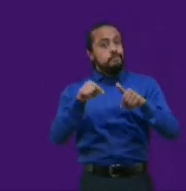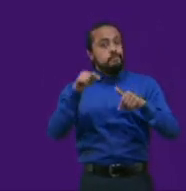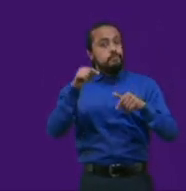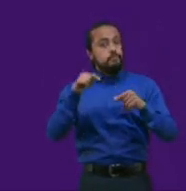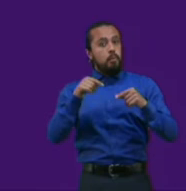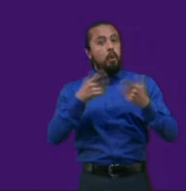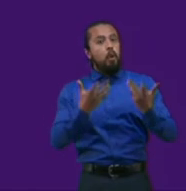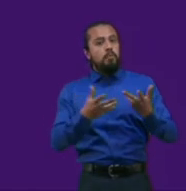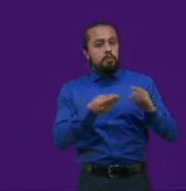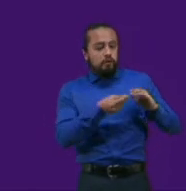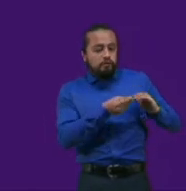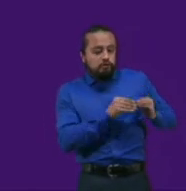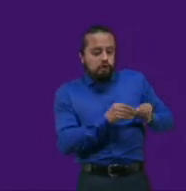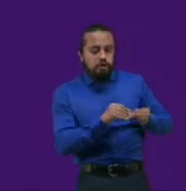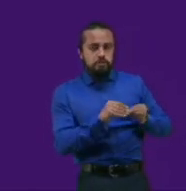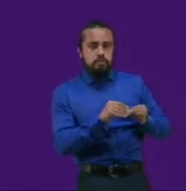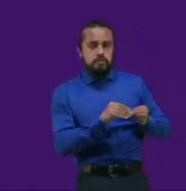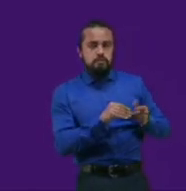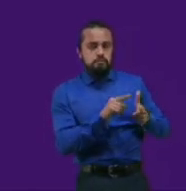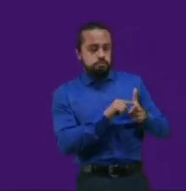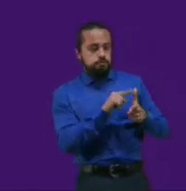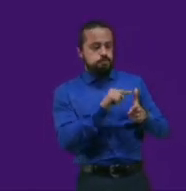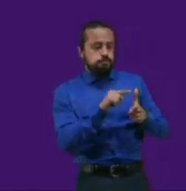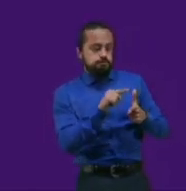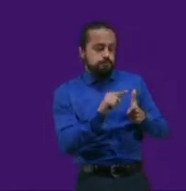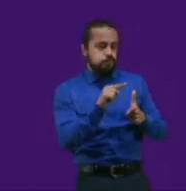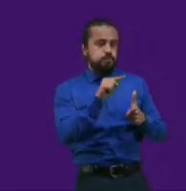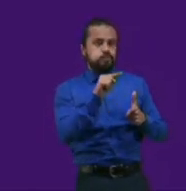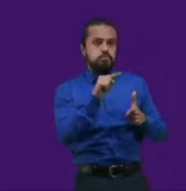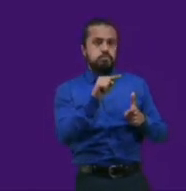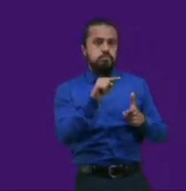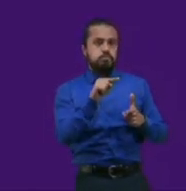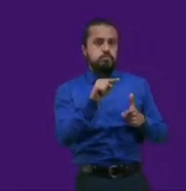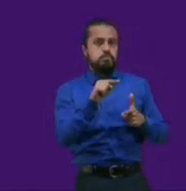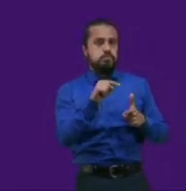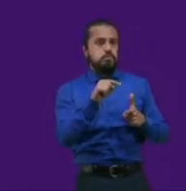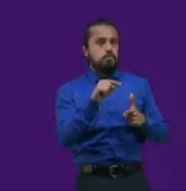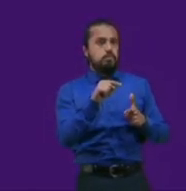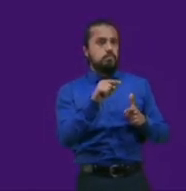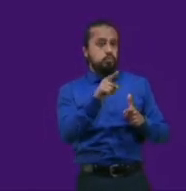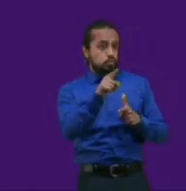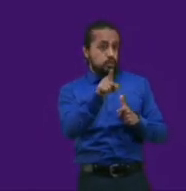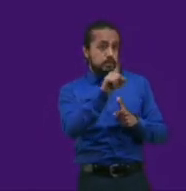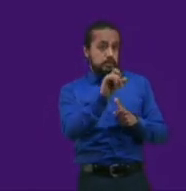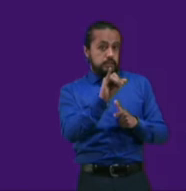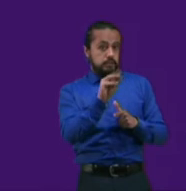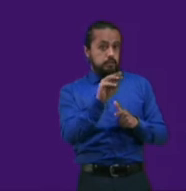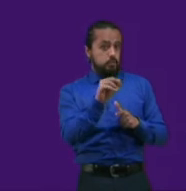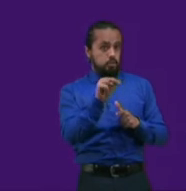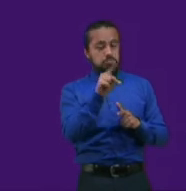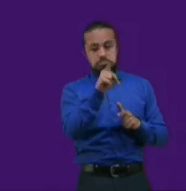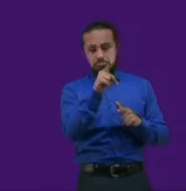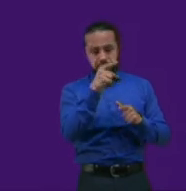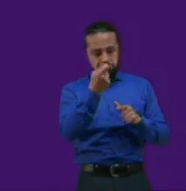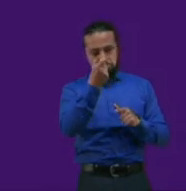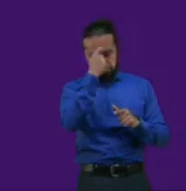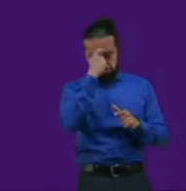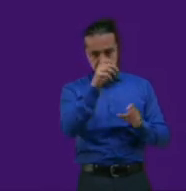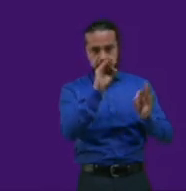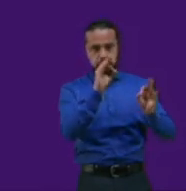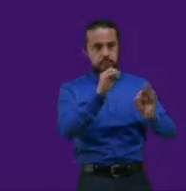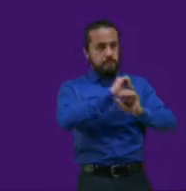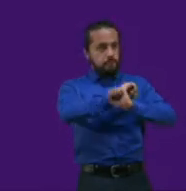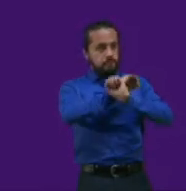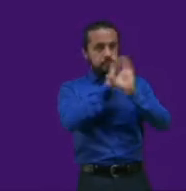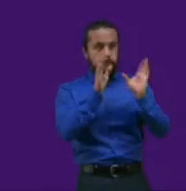métricas que realmente definen tu negocio? Entonces, en el caso de Simón, clarísimo. Él no quiere, él no le interesa tener